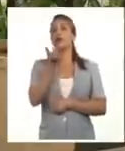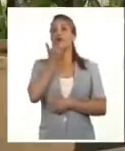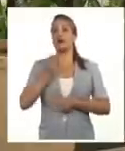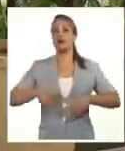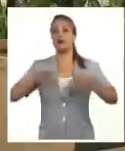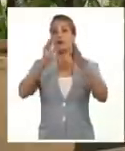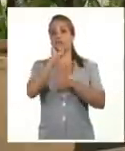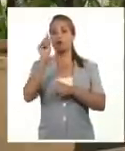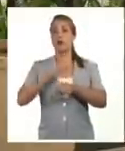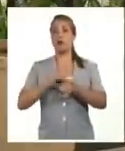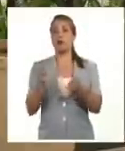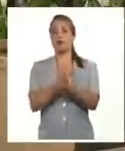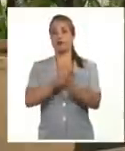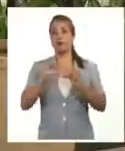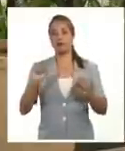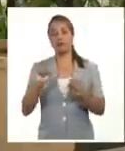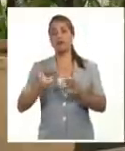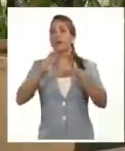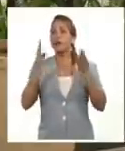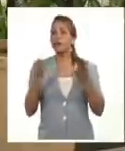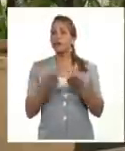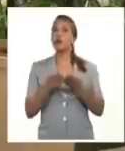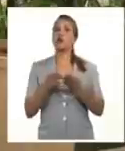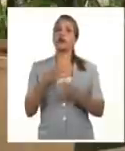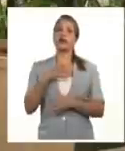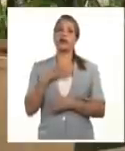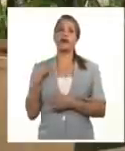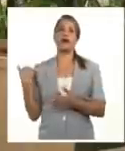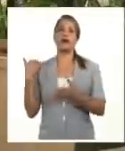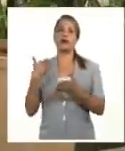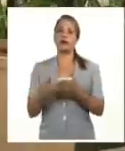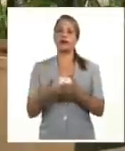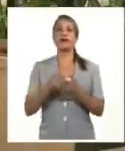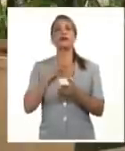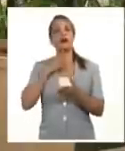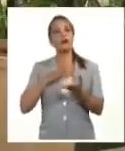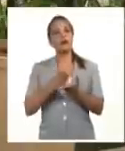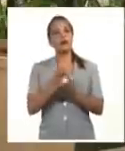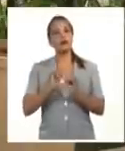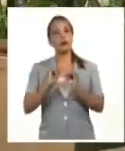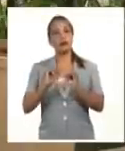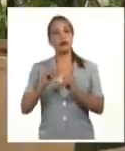esta explosión. Son los elementos que tenemos hasta el momento. Seguiremos informando en próximas